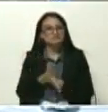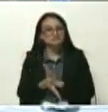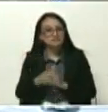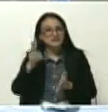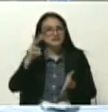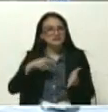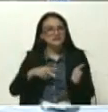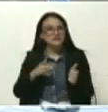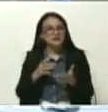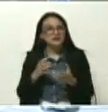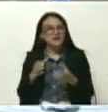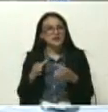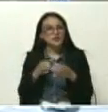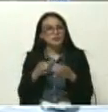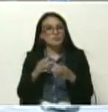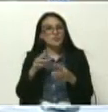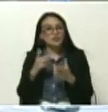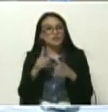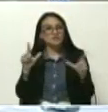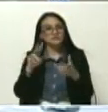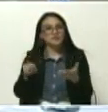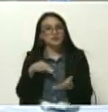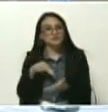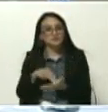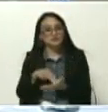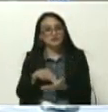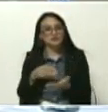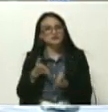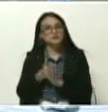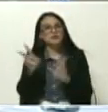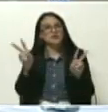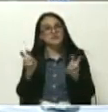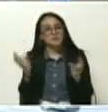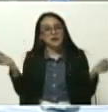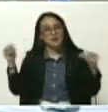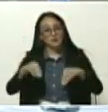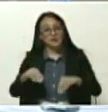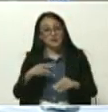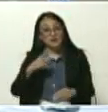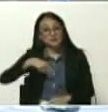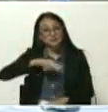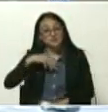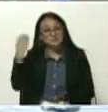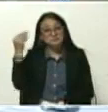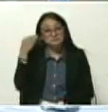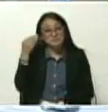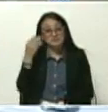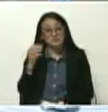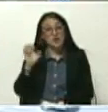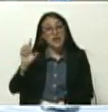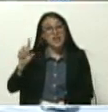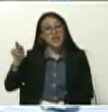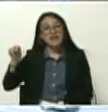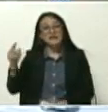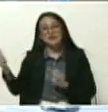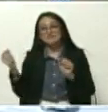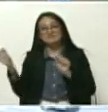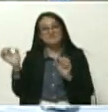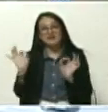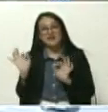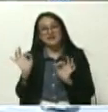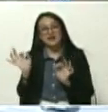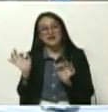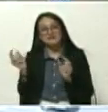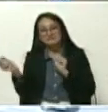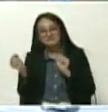el Ejército de Liberación Nacional sobre los acuerdos. Nosotros partimos de que lo que el ELN no discute en la mesa con el